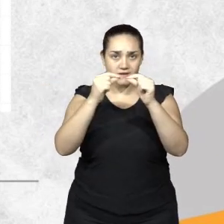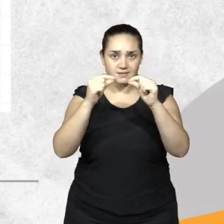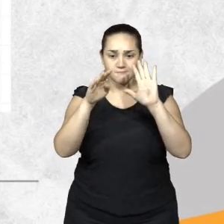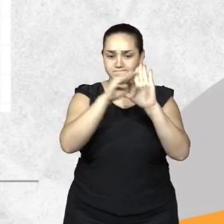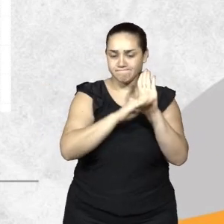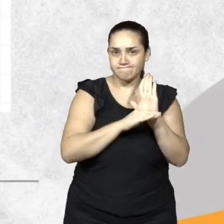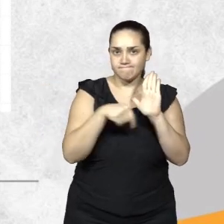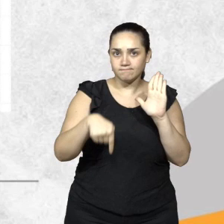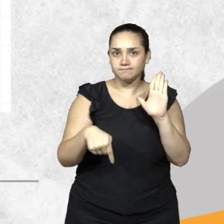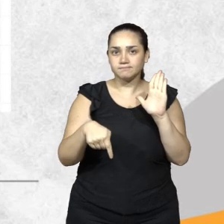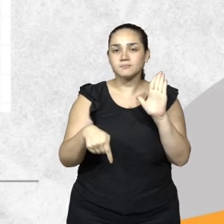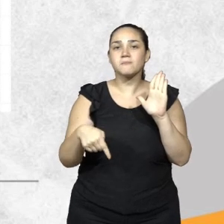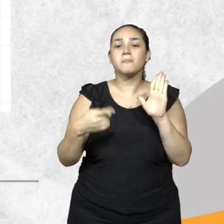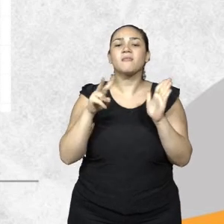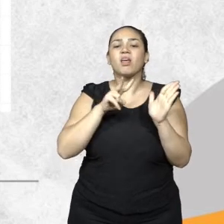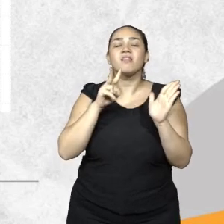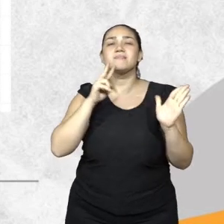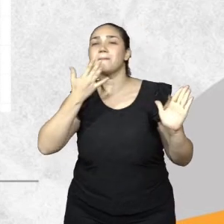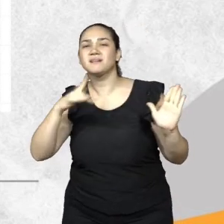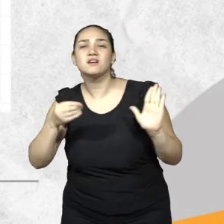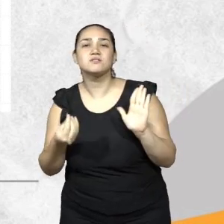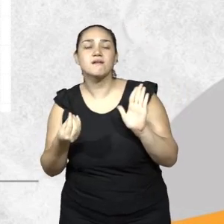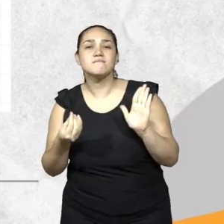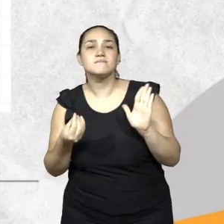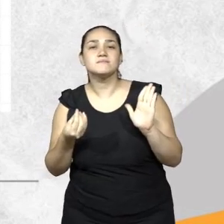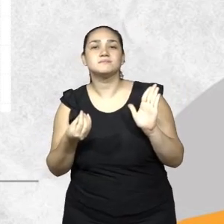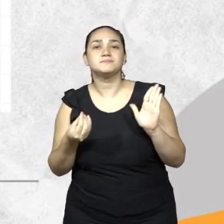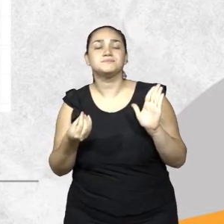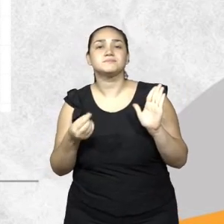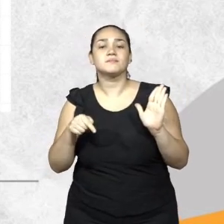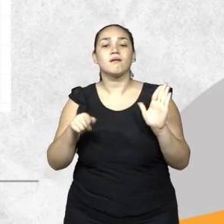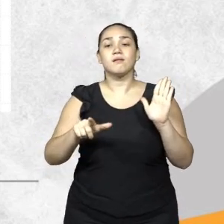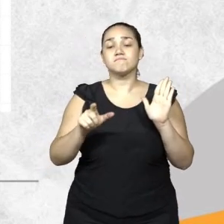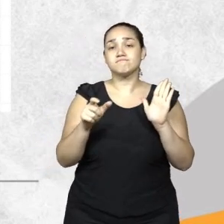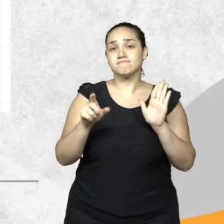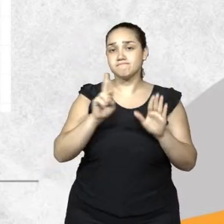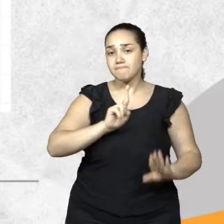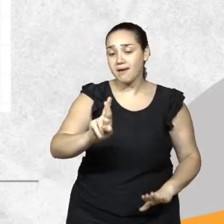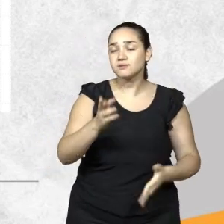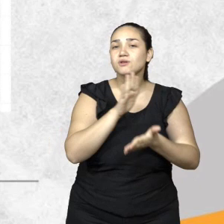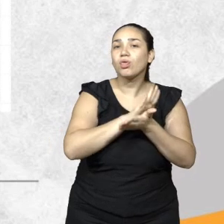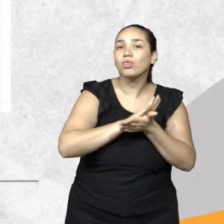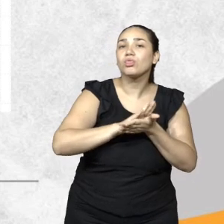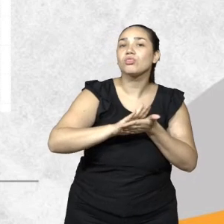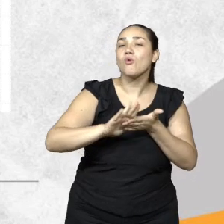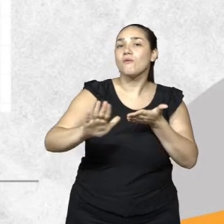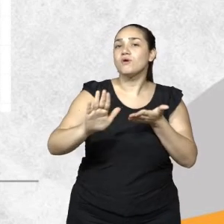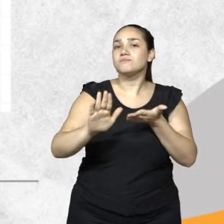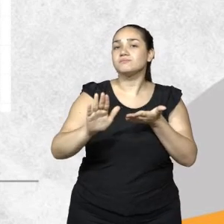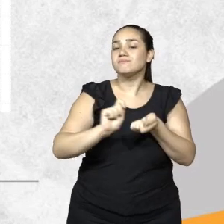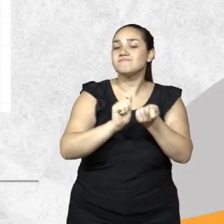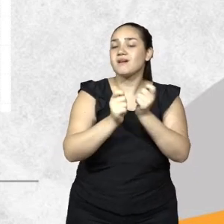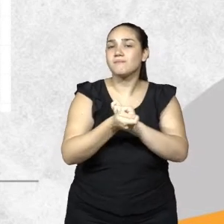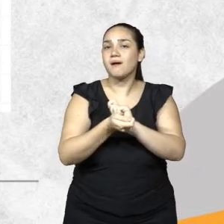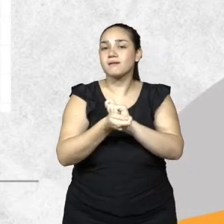solicitud. O sea, aquí hay una interpretación que dice que cuando una licencia hay que renovarla, una autorización o un permiso,